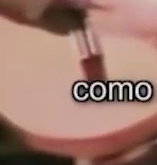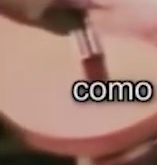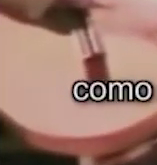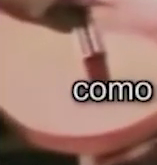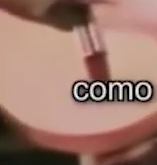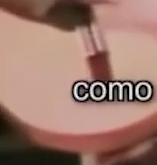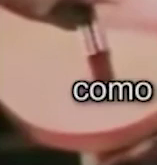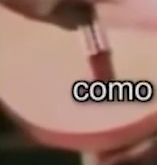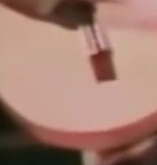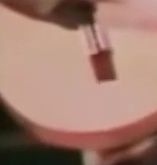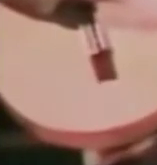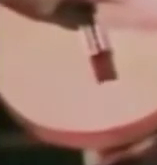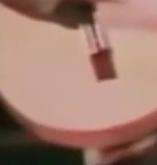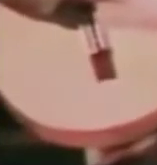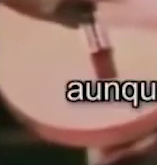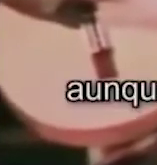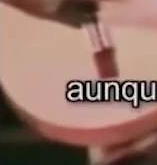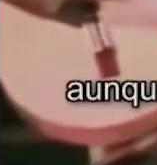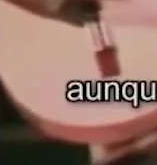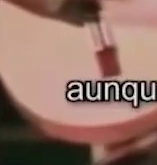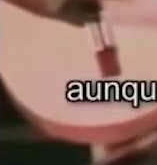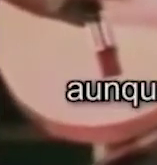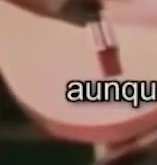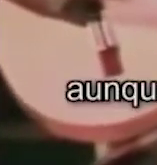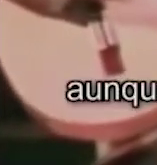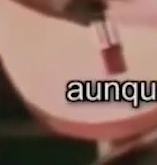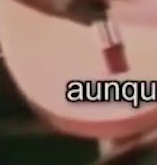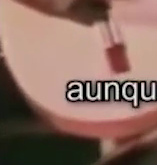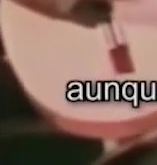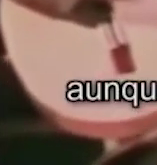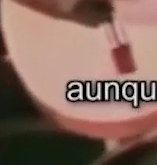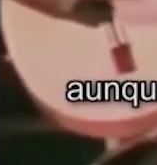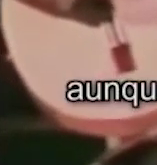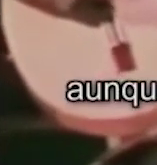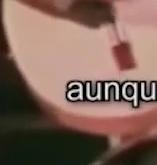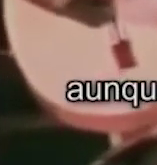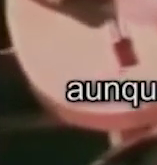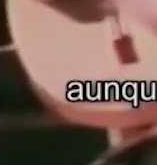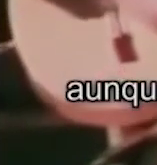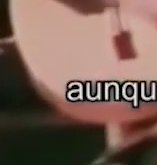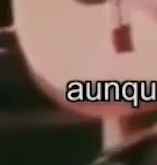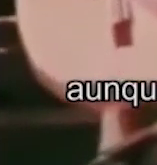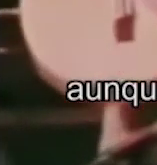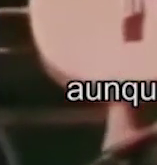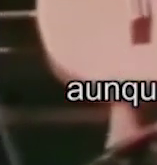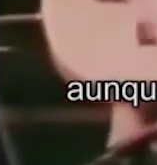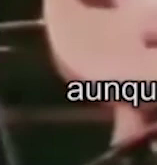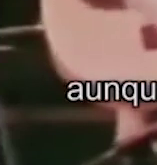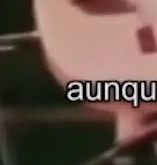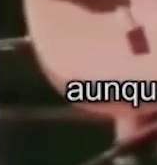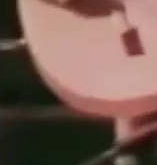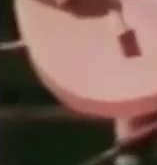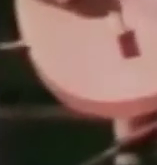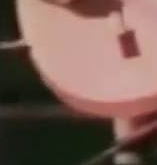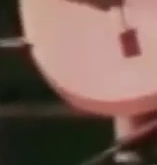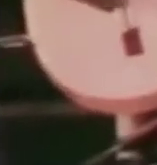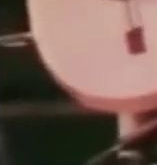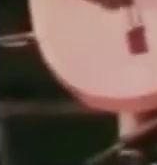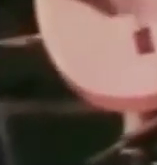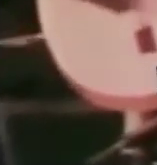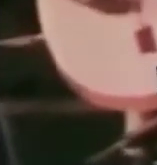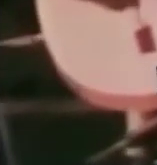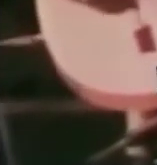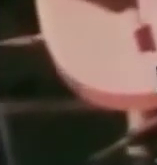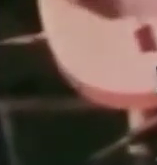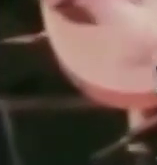las ganas, aunque nadie me ve nunca contigo.